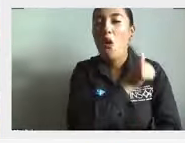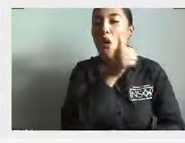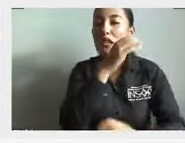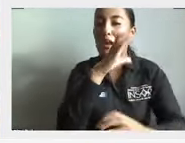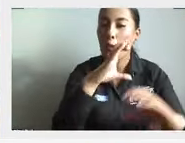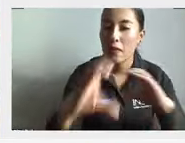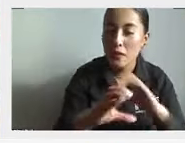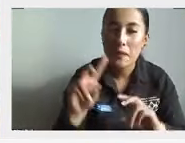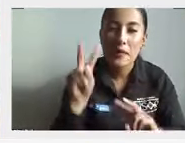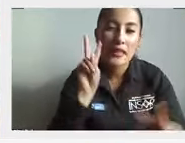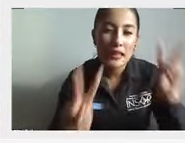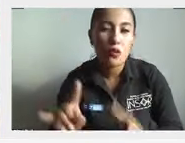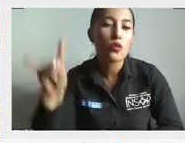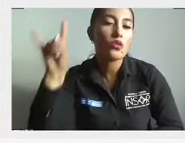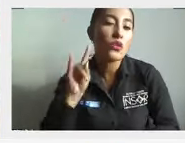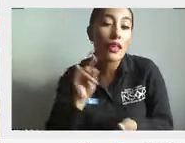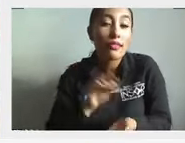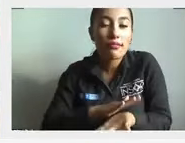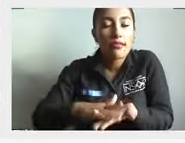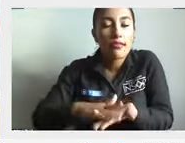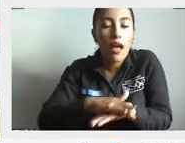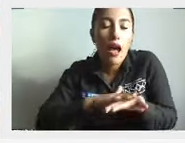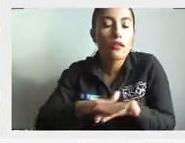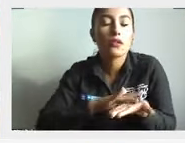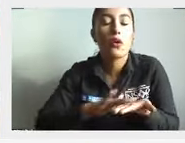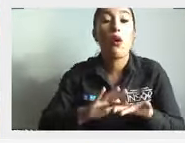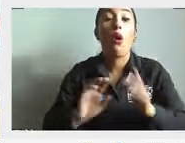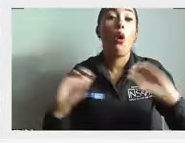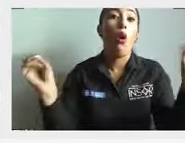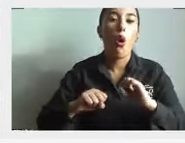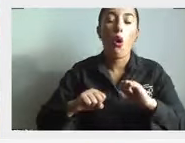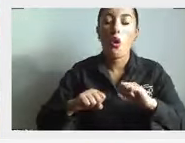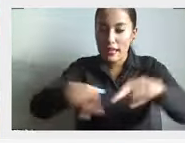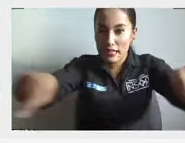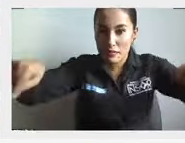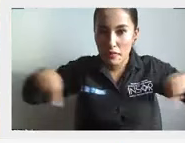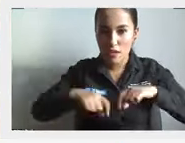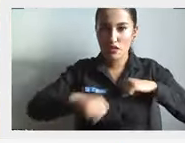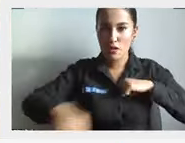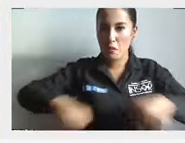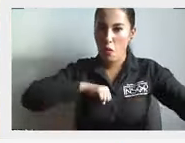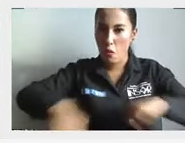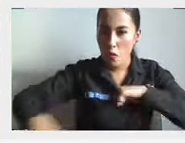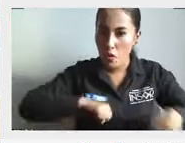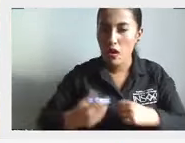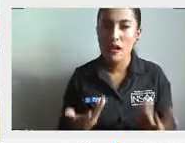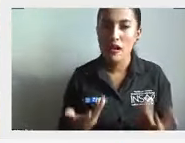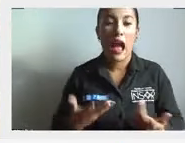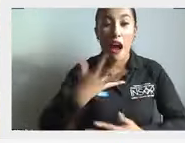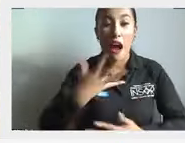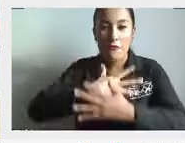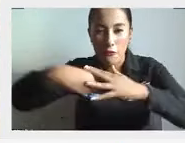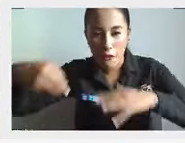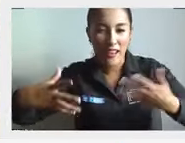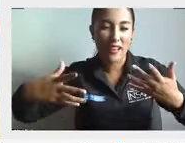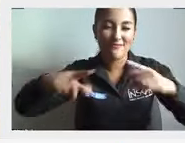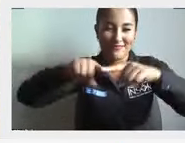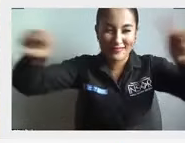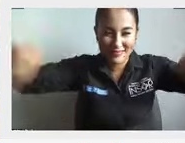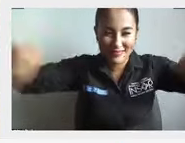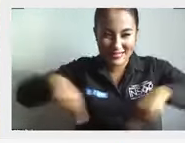auditivos, visuales, táctiles, generar espacios de movimiento al aire libre, en el patio, en diferentes lugares